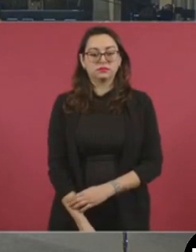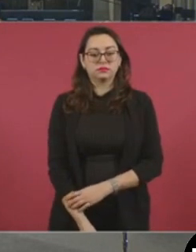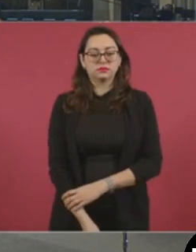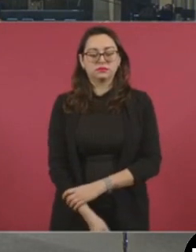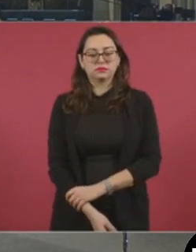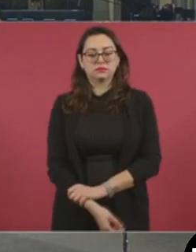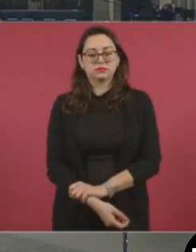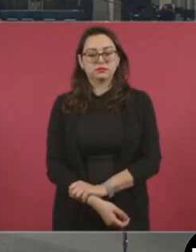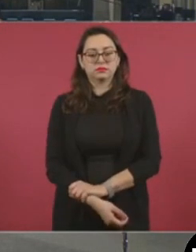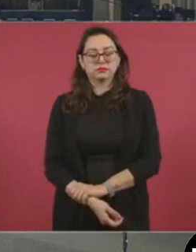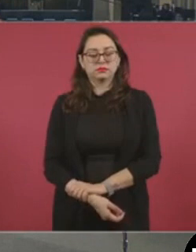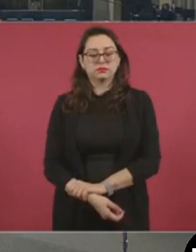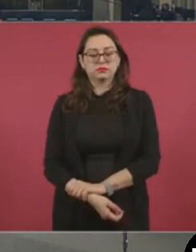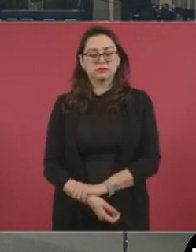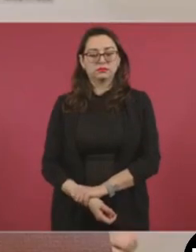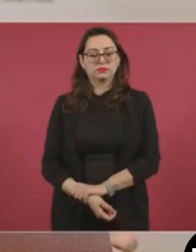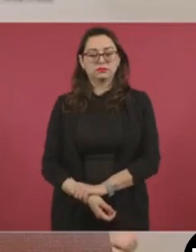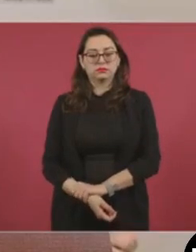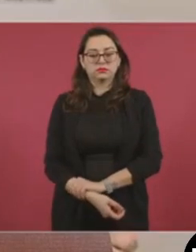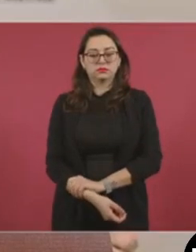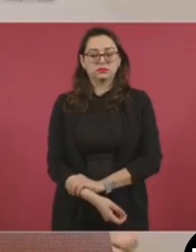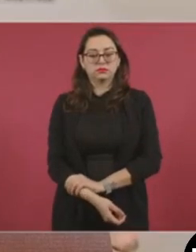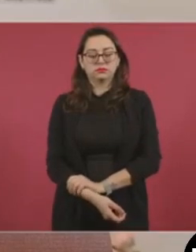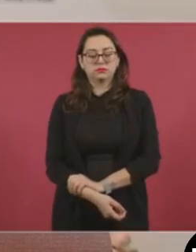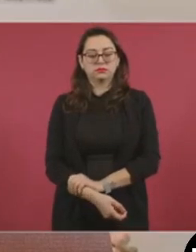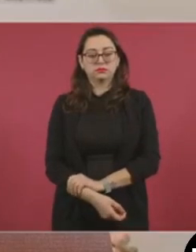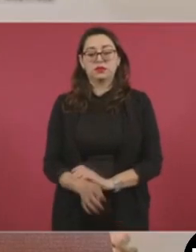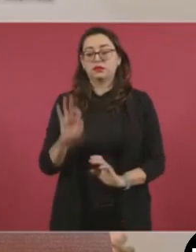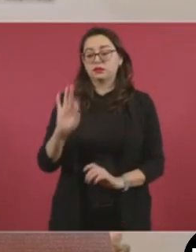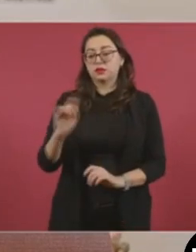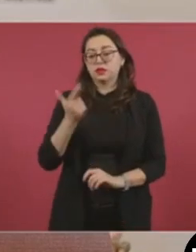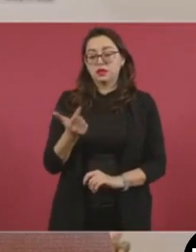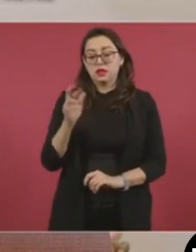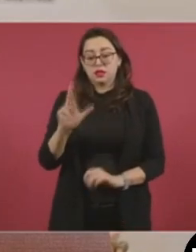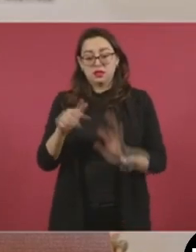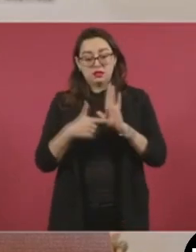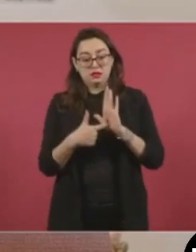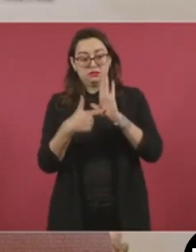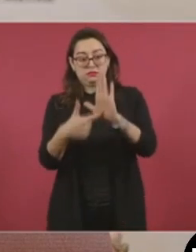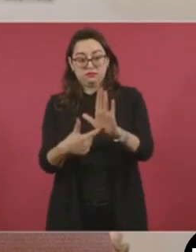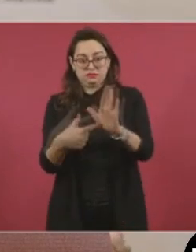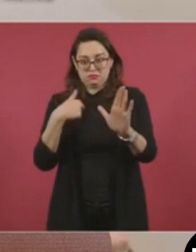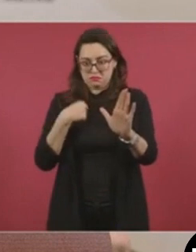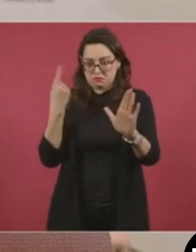Presidente. En esencia, lo que plantea la Fiscalía es que está inconforme